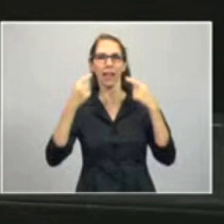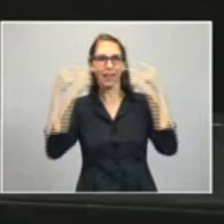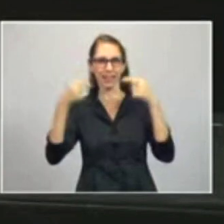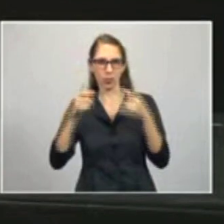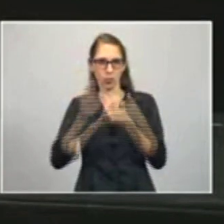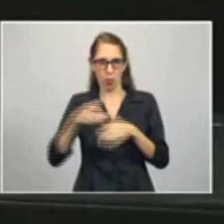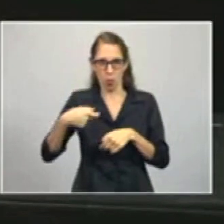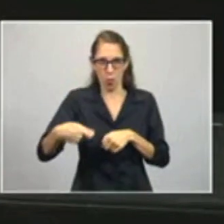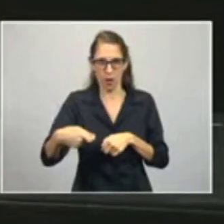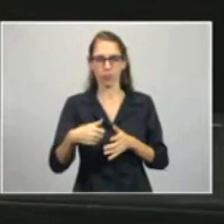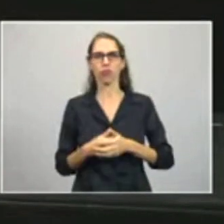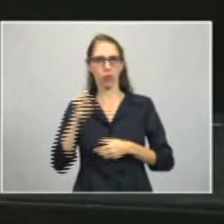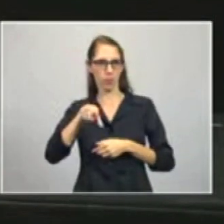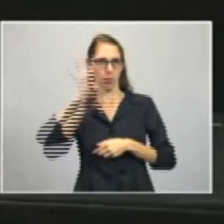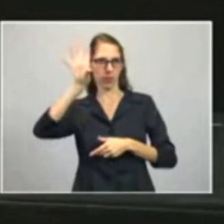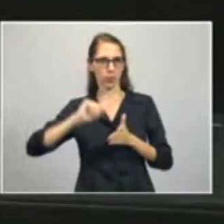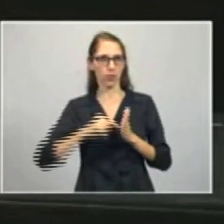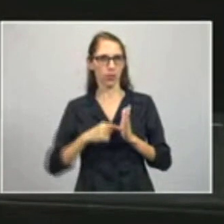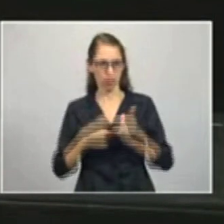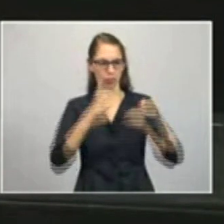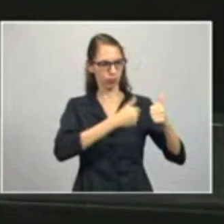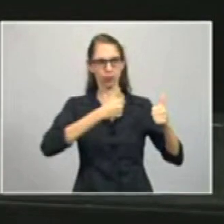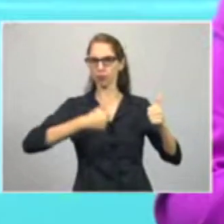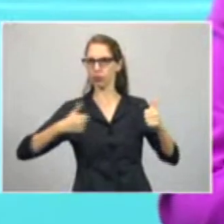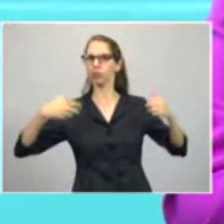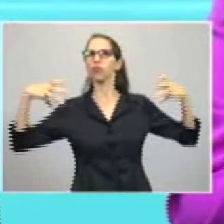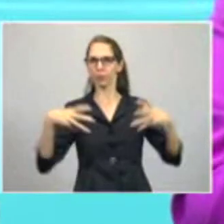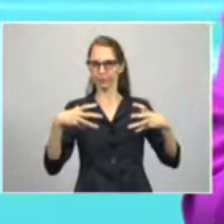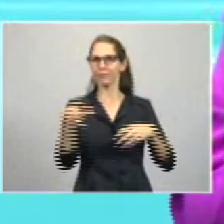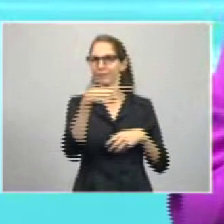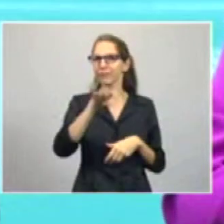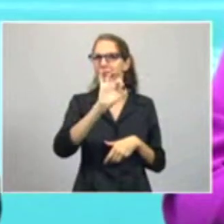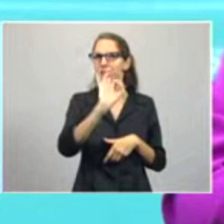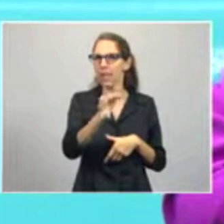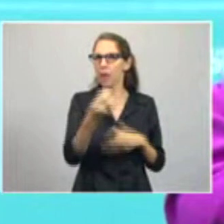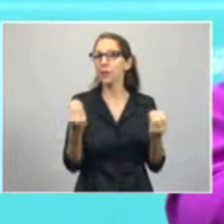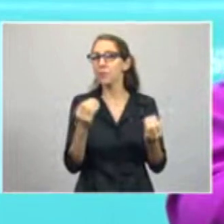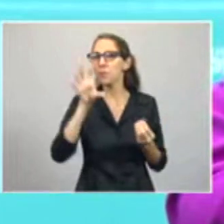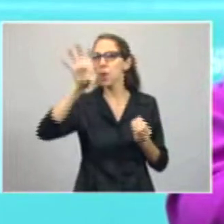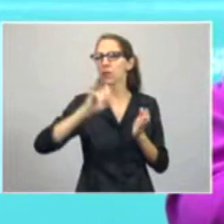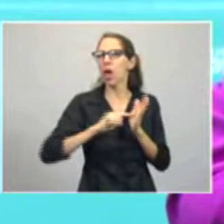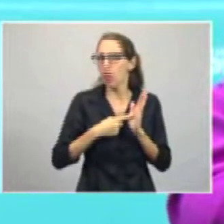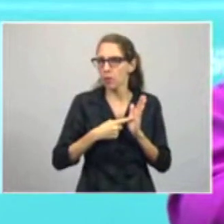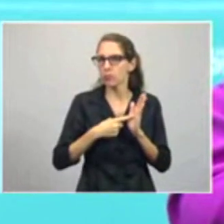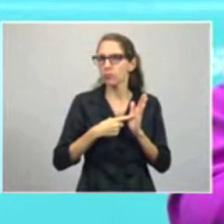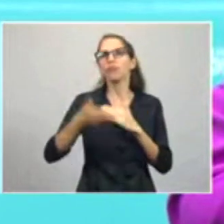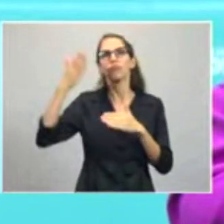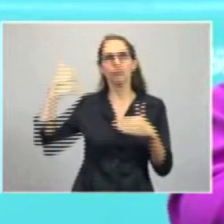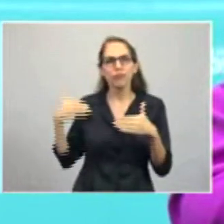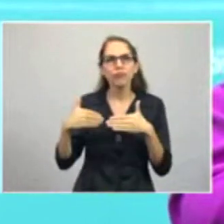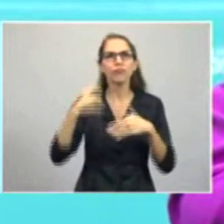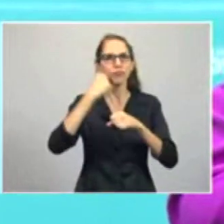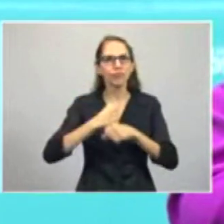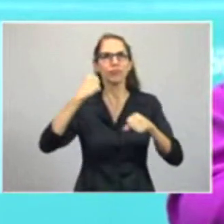Social de la Provincia de Buenos Aires. Como sabrán, la Provincia de Buenos Aires viene trabajando de